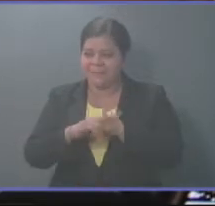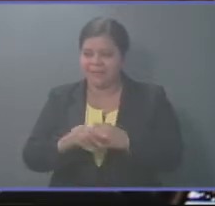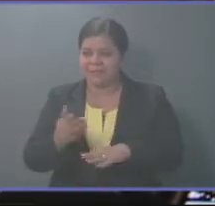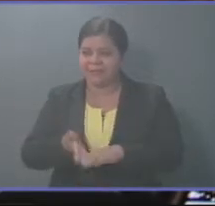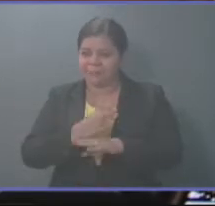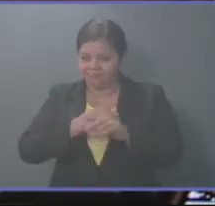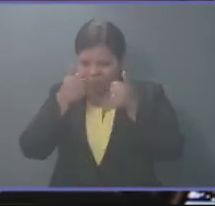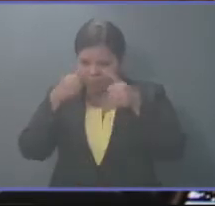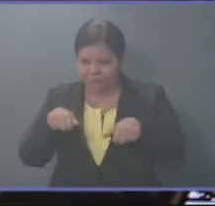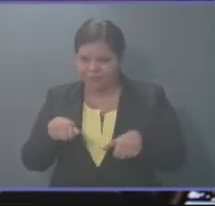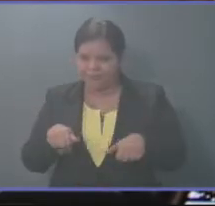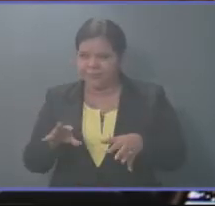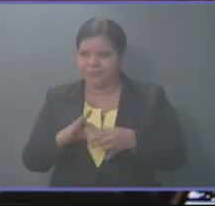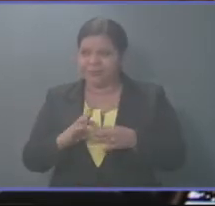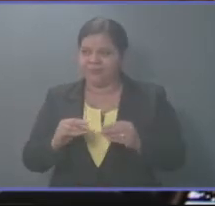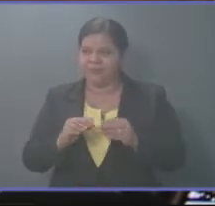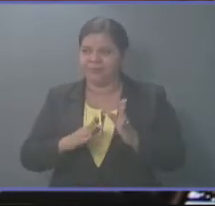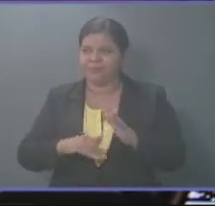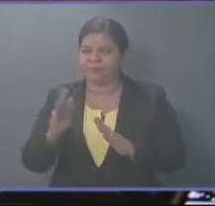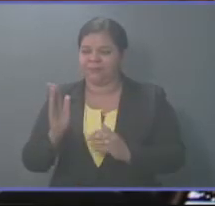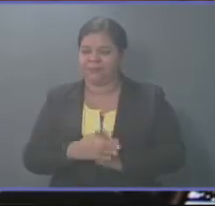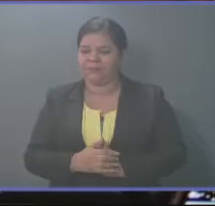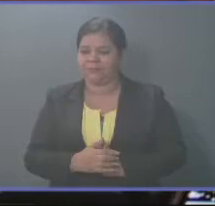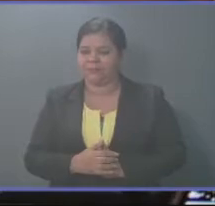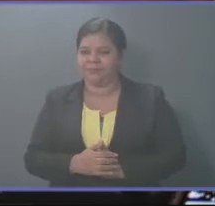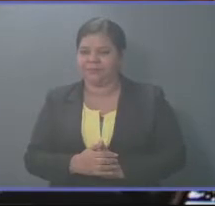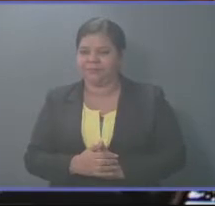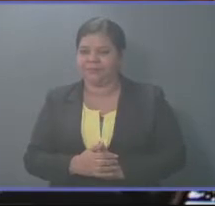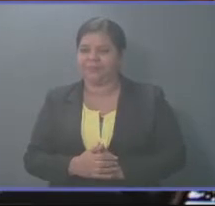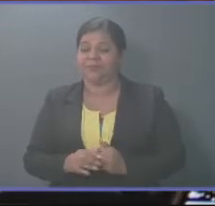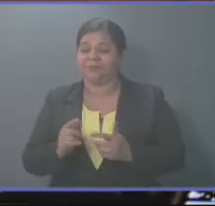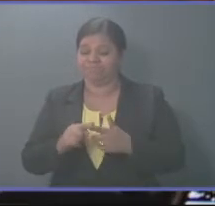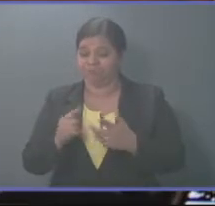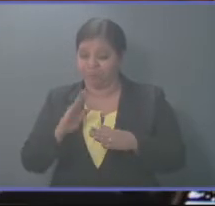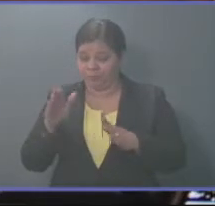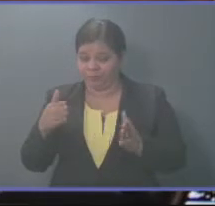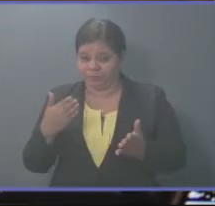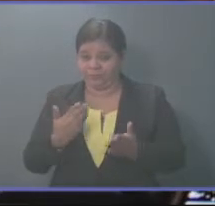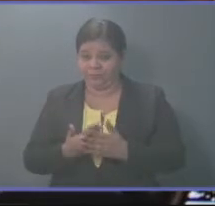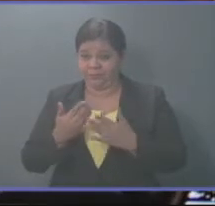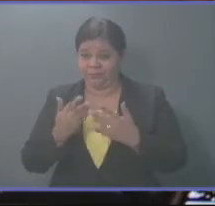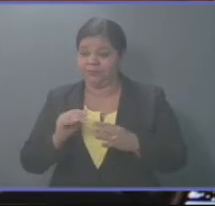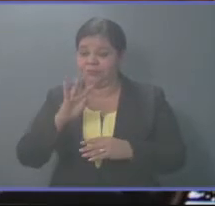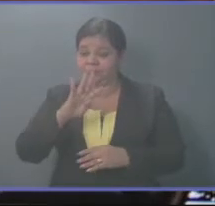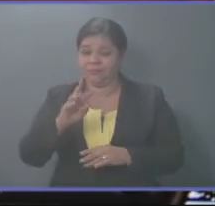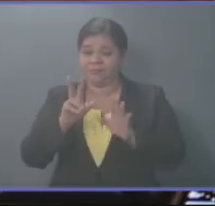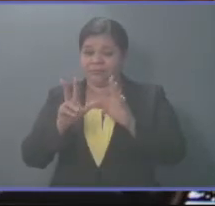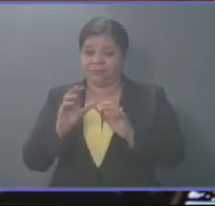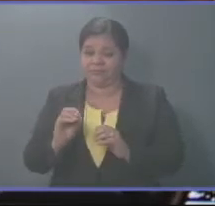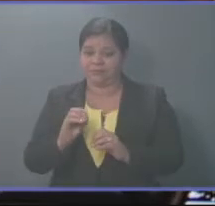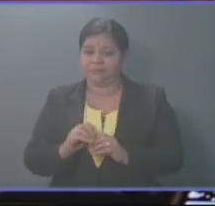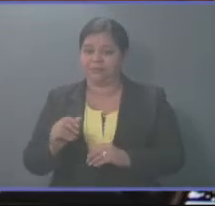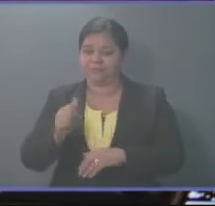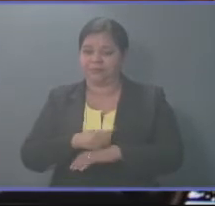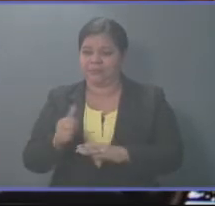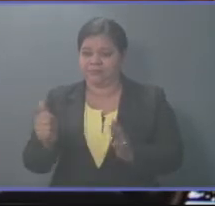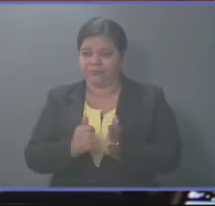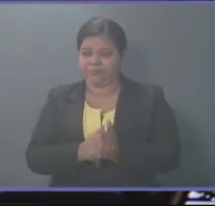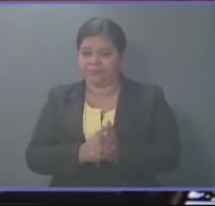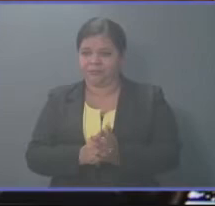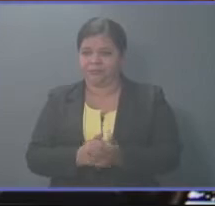aprobada, por lo que devuelve observado el decreto legislativo número 480 de la Asamblea